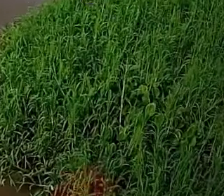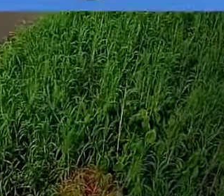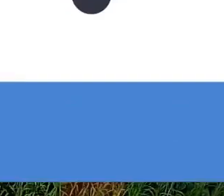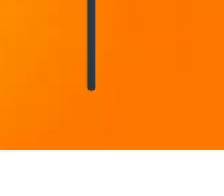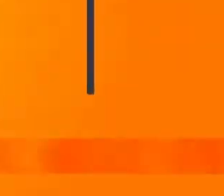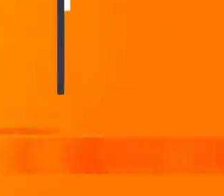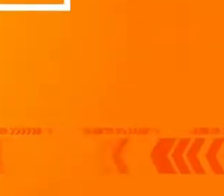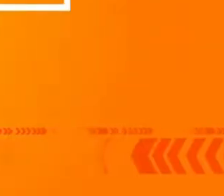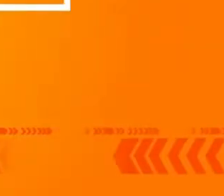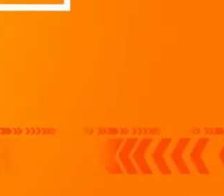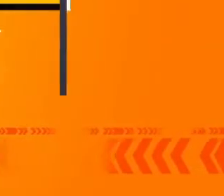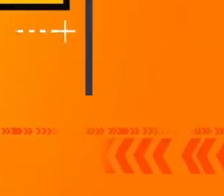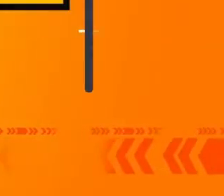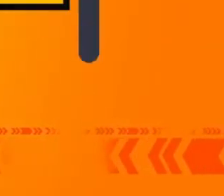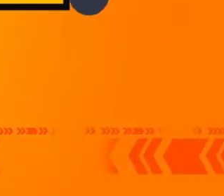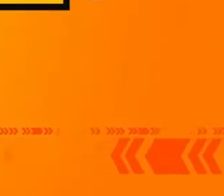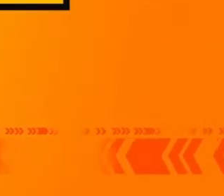Enlace Televisión.